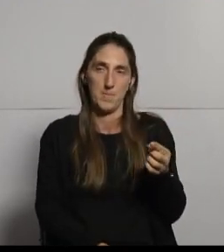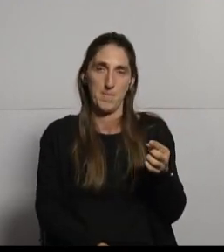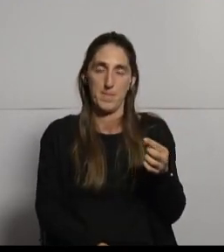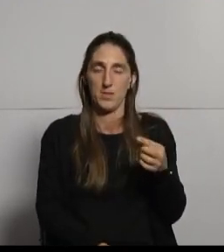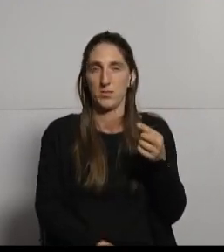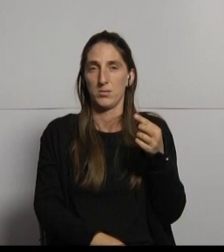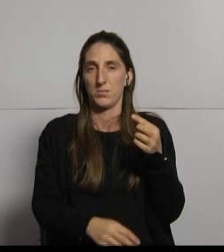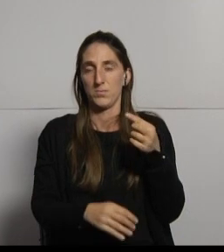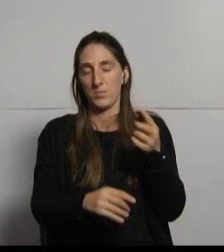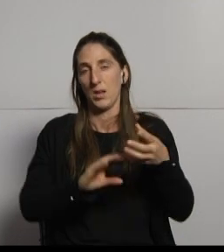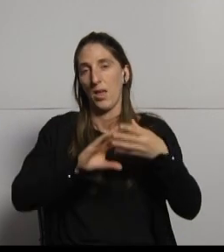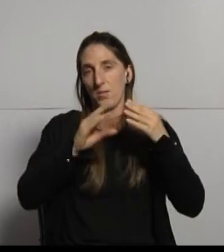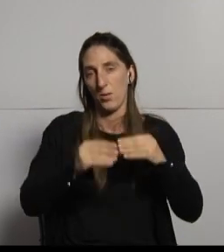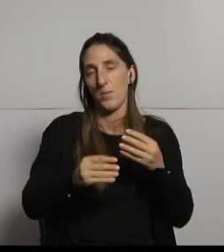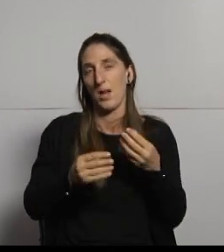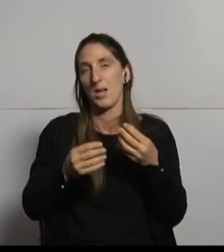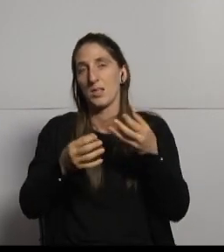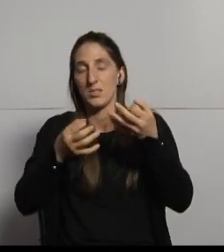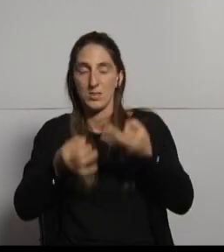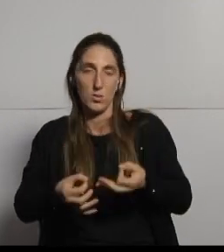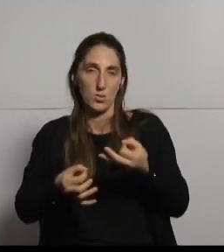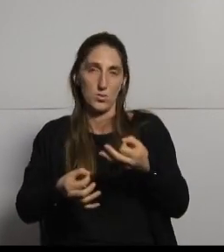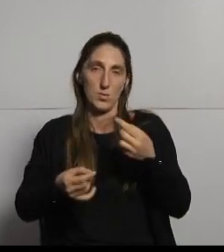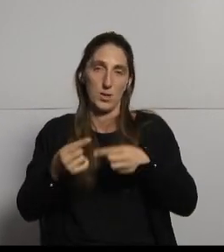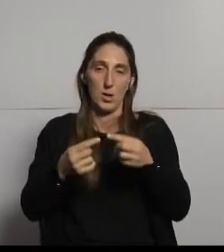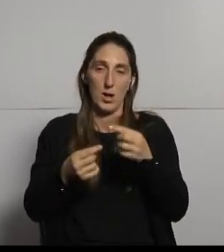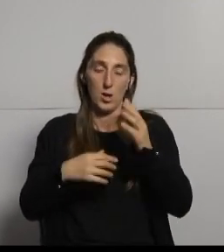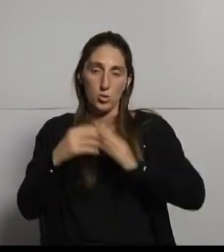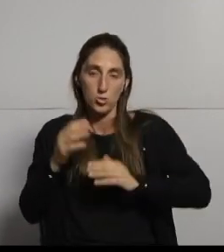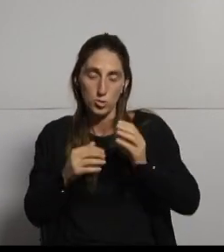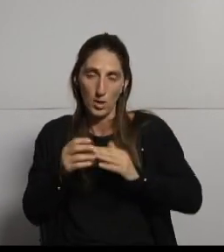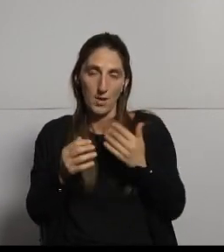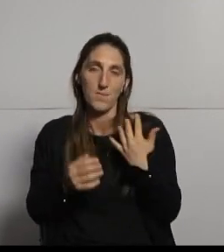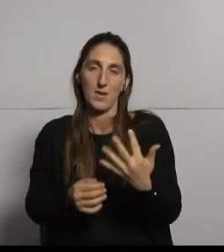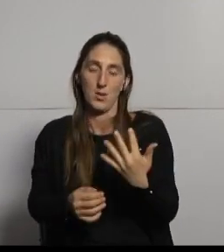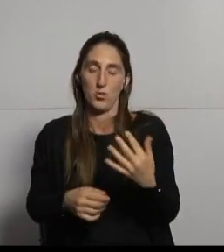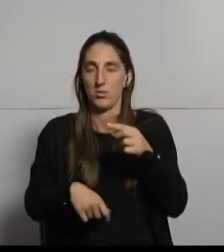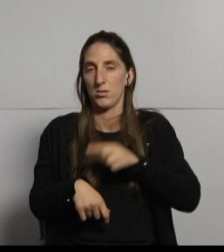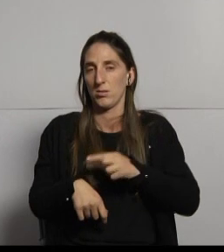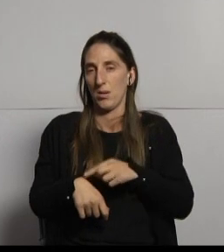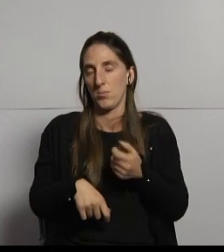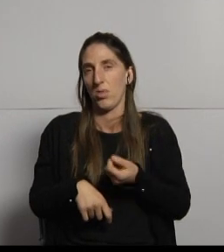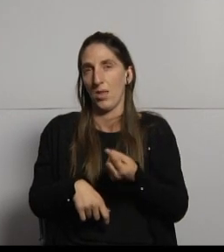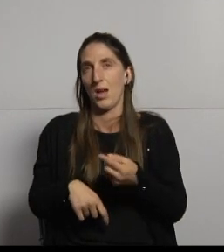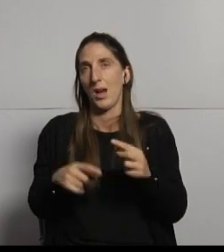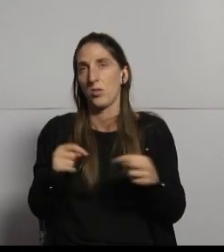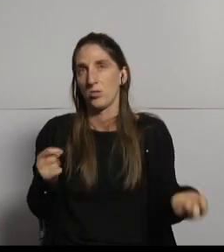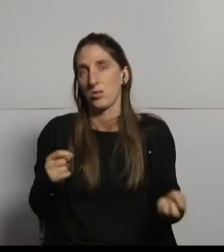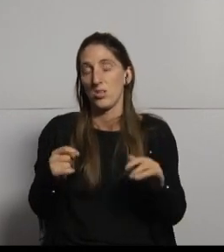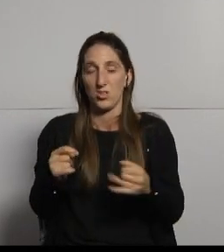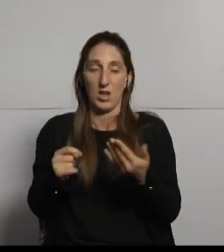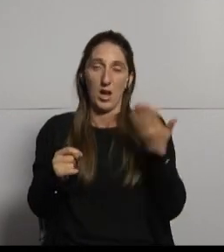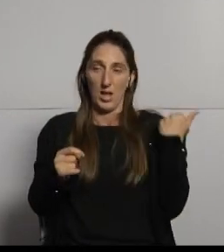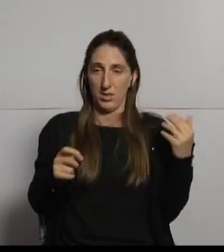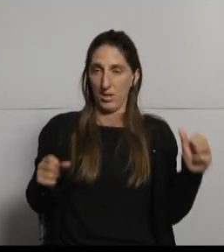plataformas de forma segura, pero para construir valor en base a eso, que mi tiempo no esté en generar algo que ya está